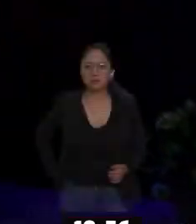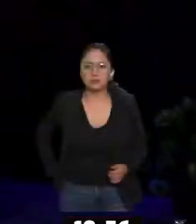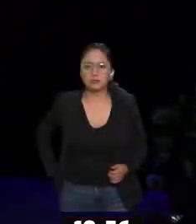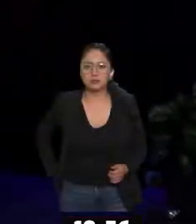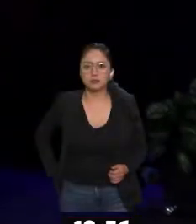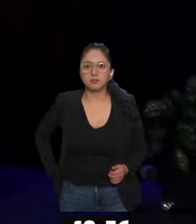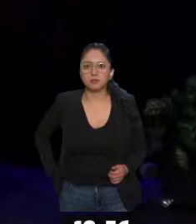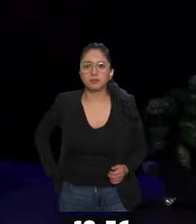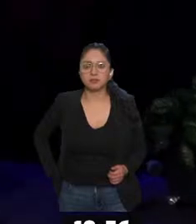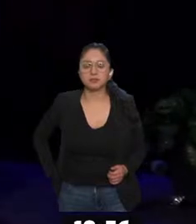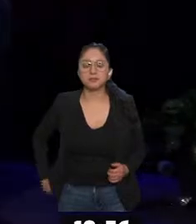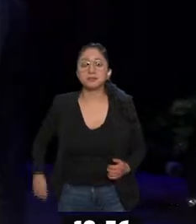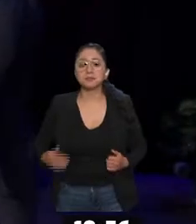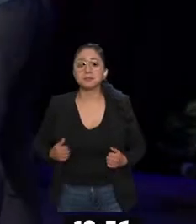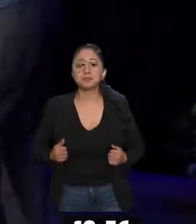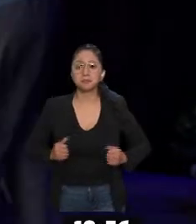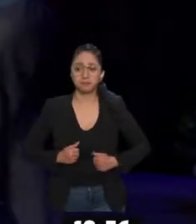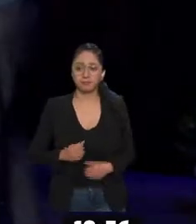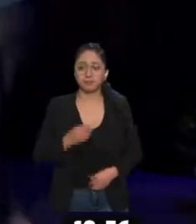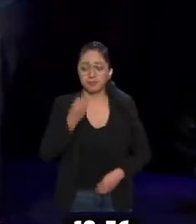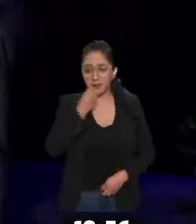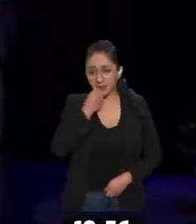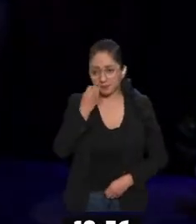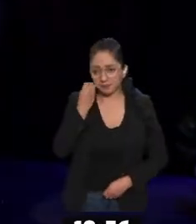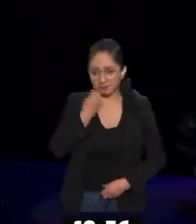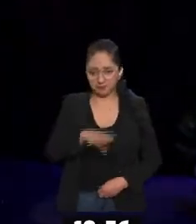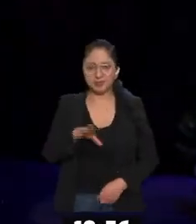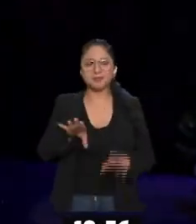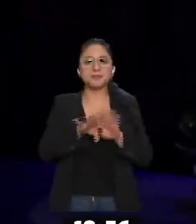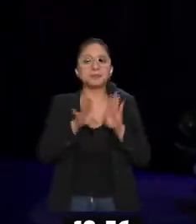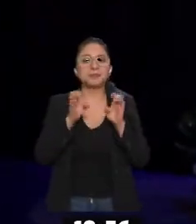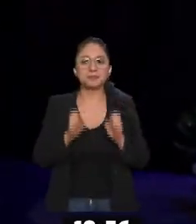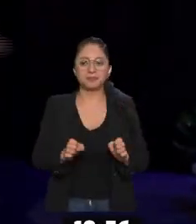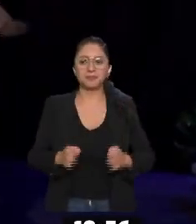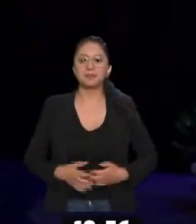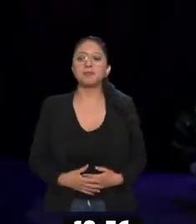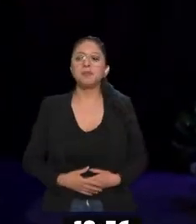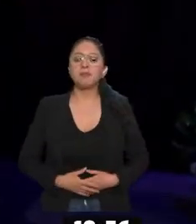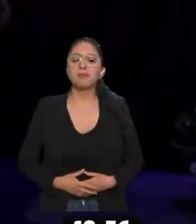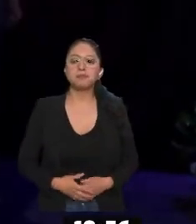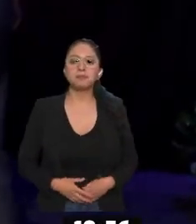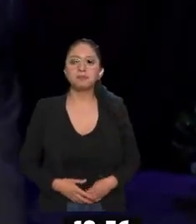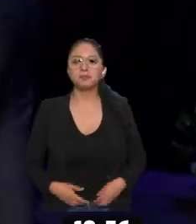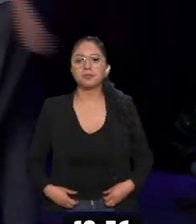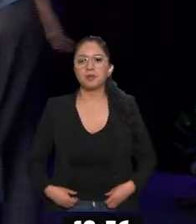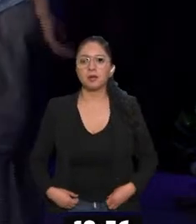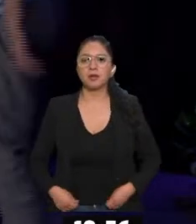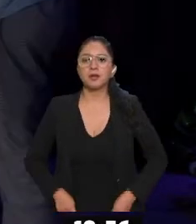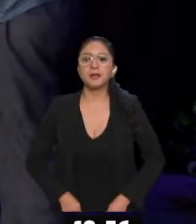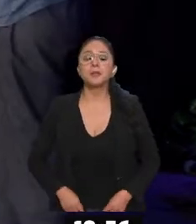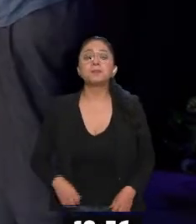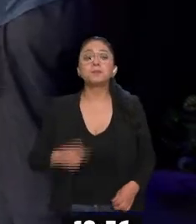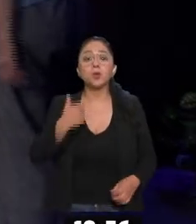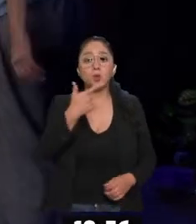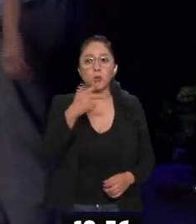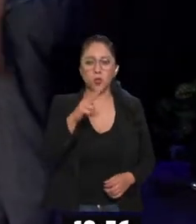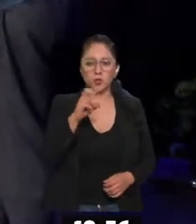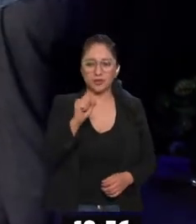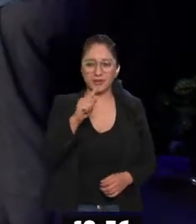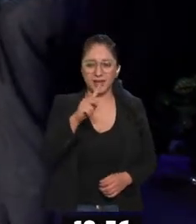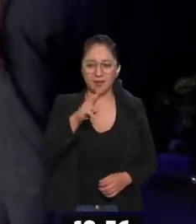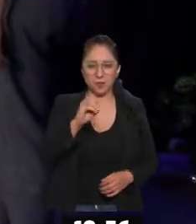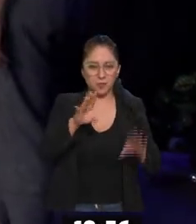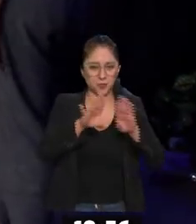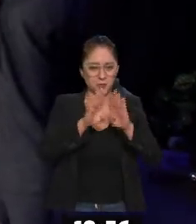¡Qué bonito! Máster, ¿cómo está? Gustavo Rosacruz, ¿cómo estás, compañerito? Feliz de que cada